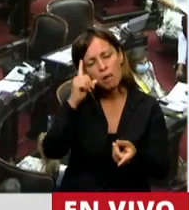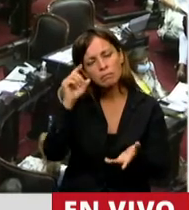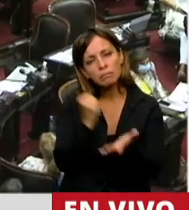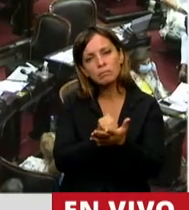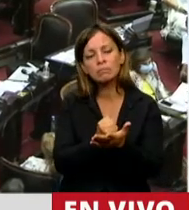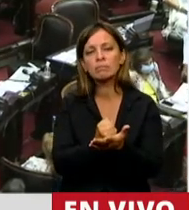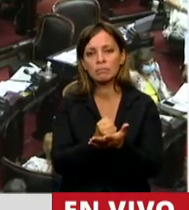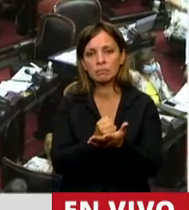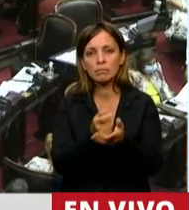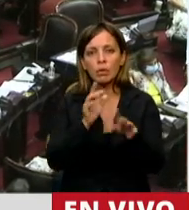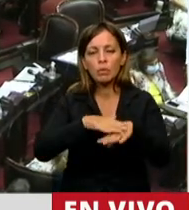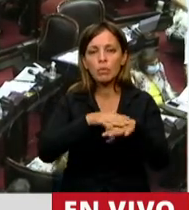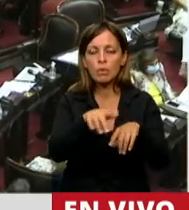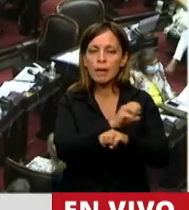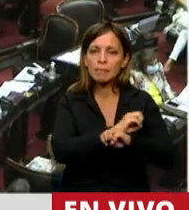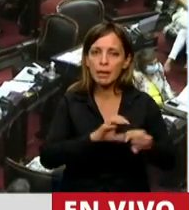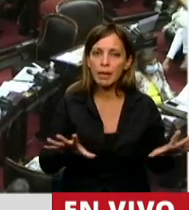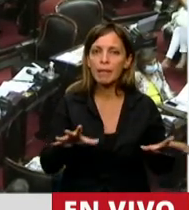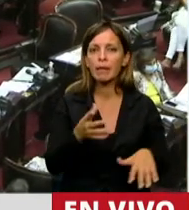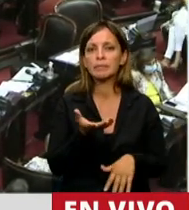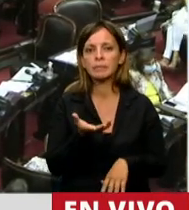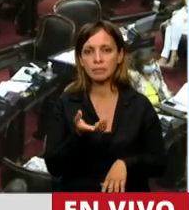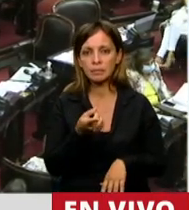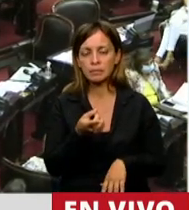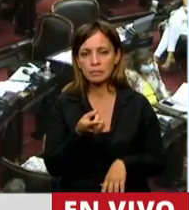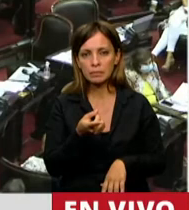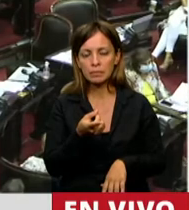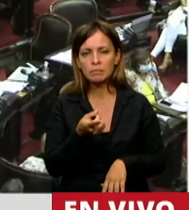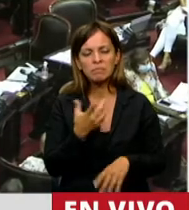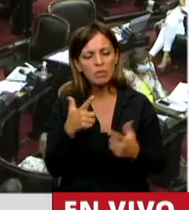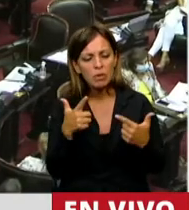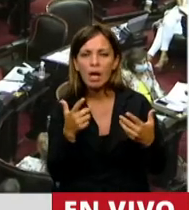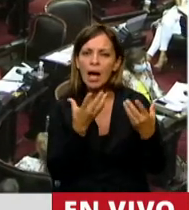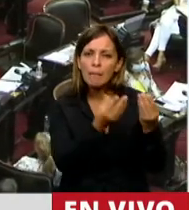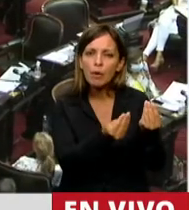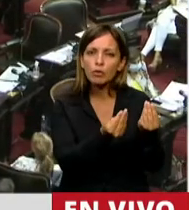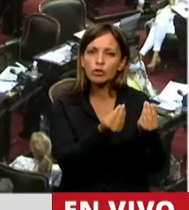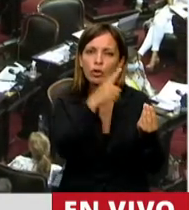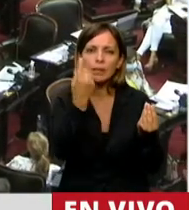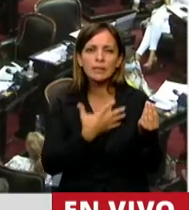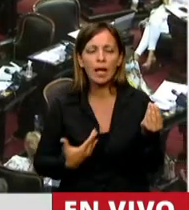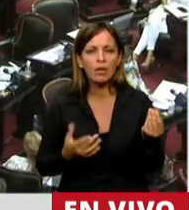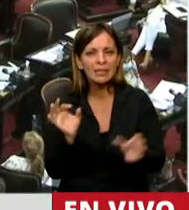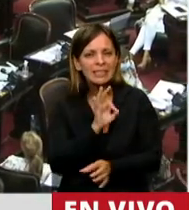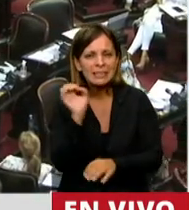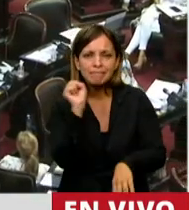trágica pérdida y sin tener un acompañamiento por parte del Estado.